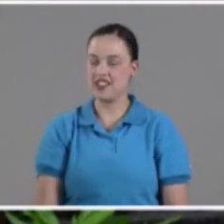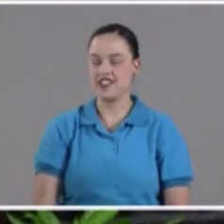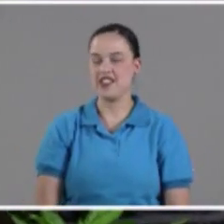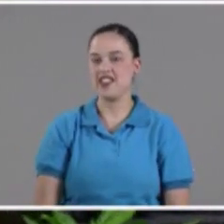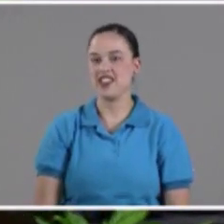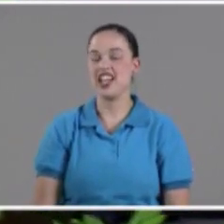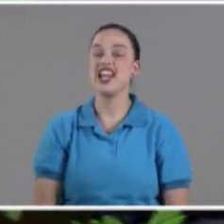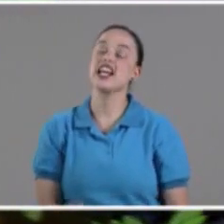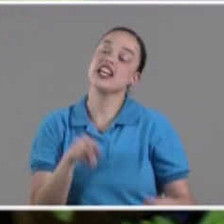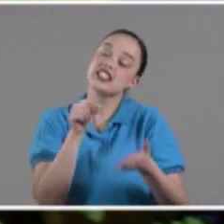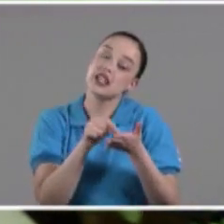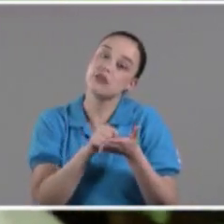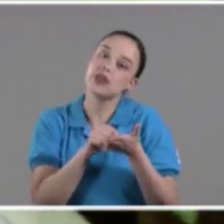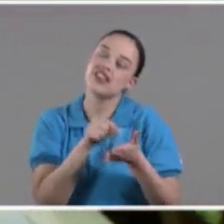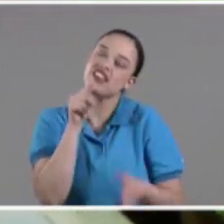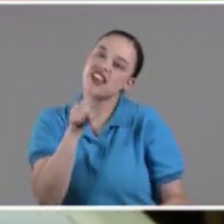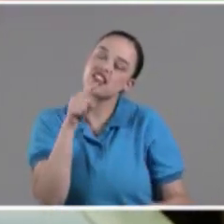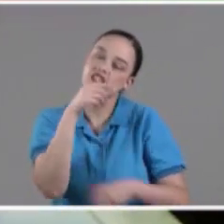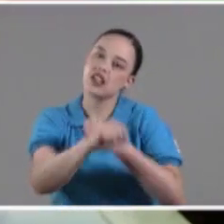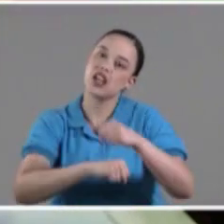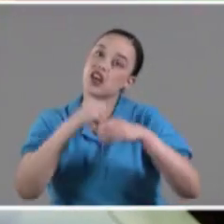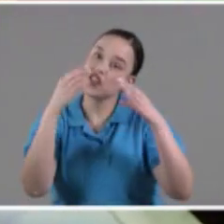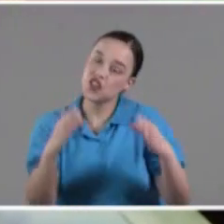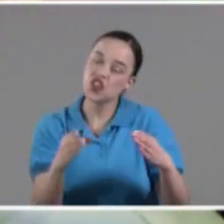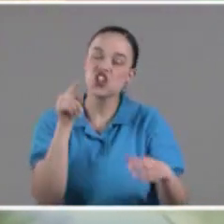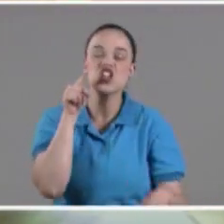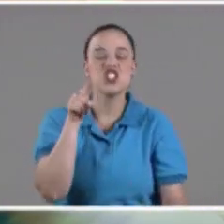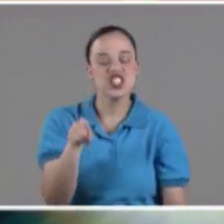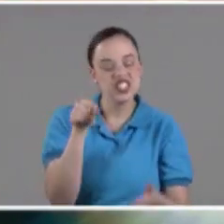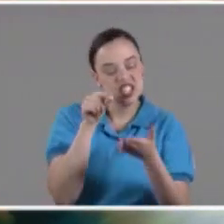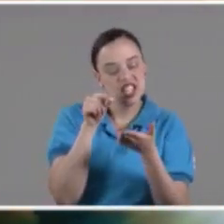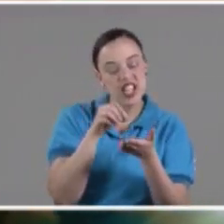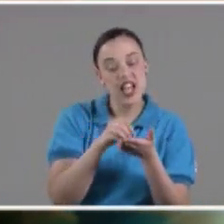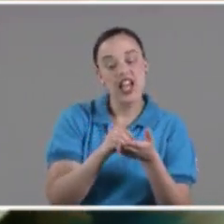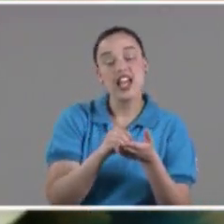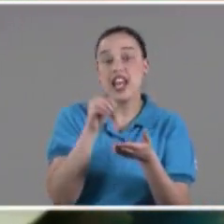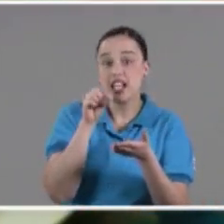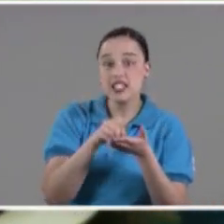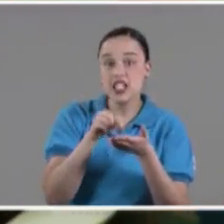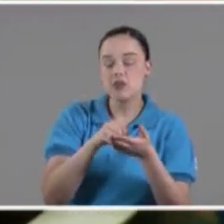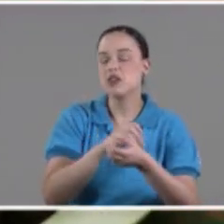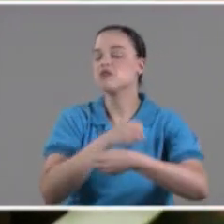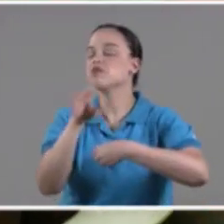y la semilla de ese fruto usted la siembra